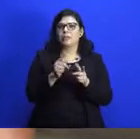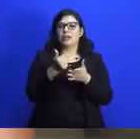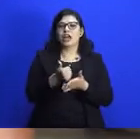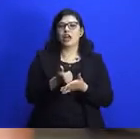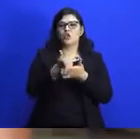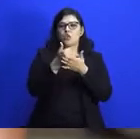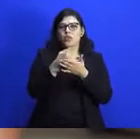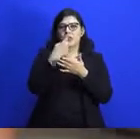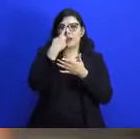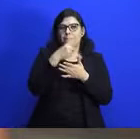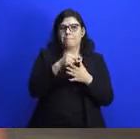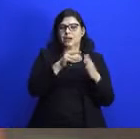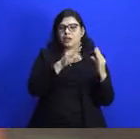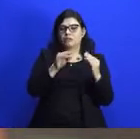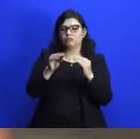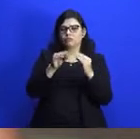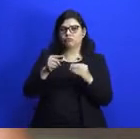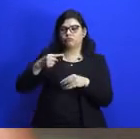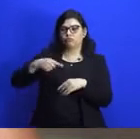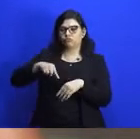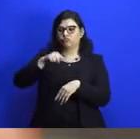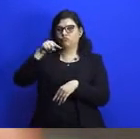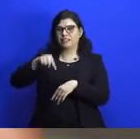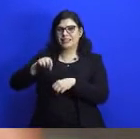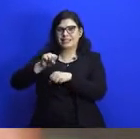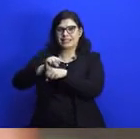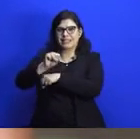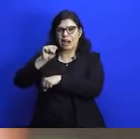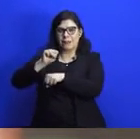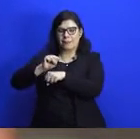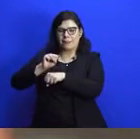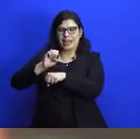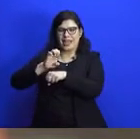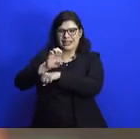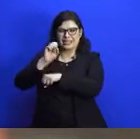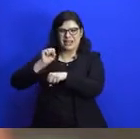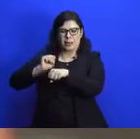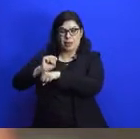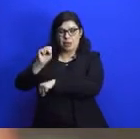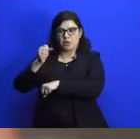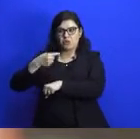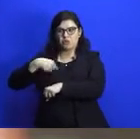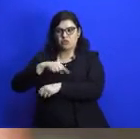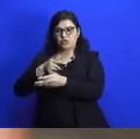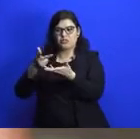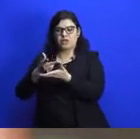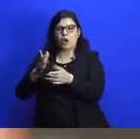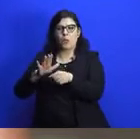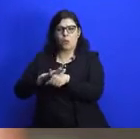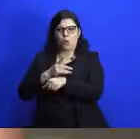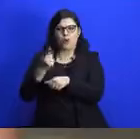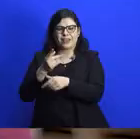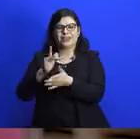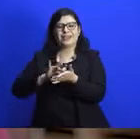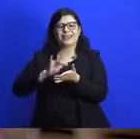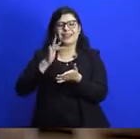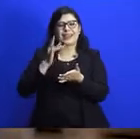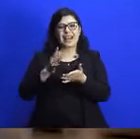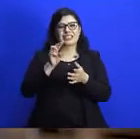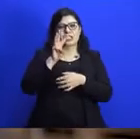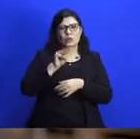capacitaciones. Somos los únicos en El Salvador que estamos haciendo esto. Y eso gracias a Walmart y al proyecto Tierra